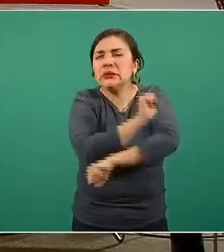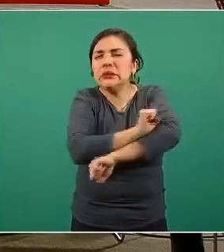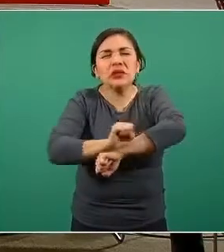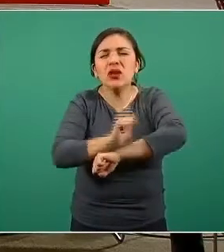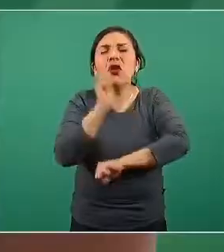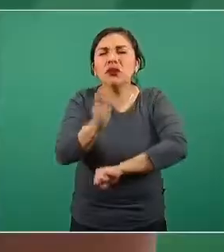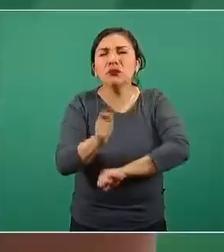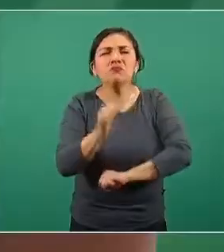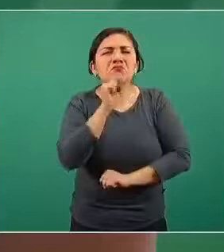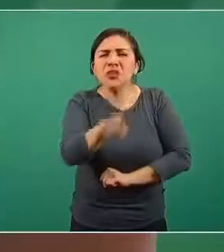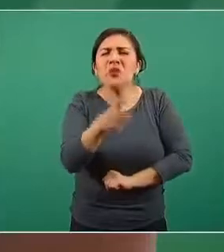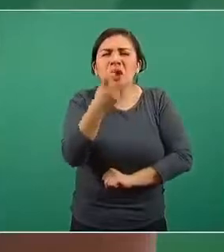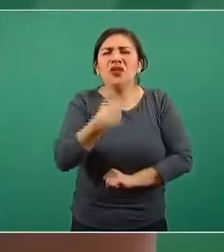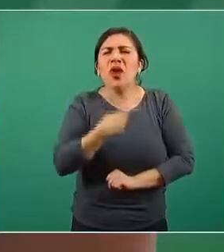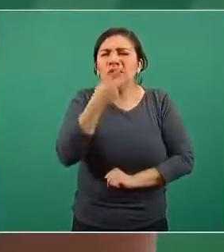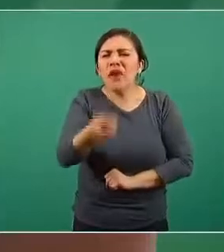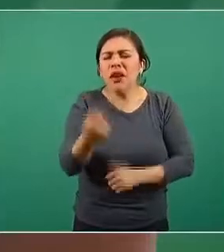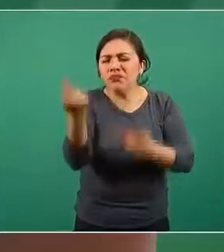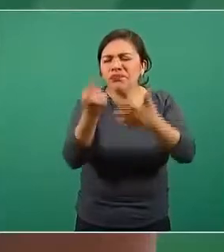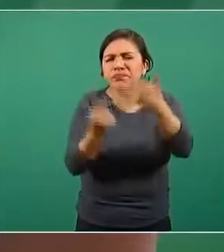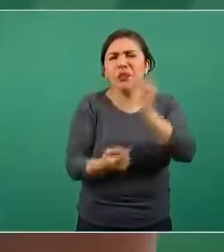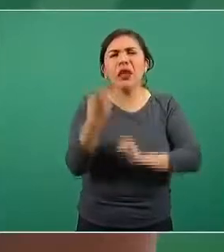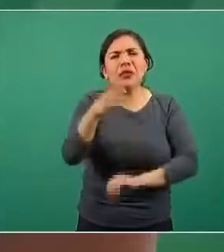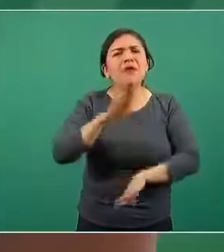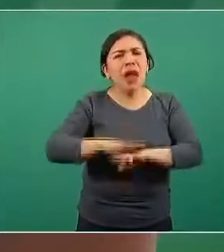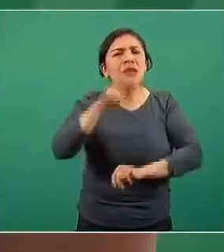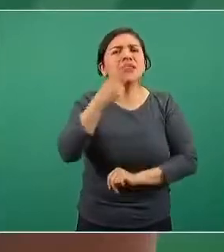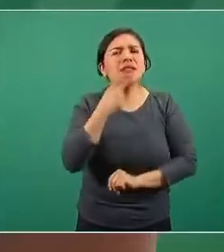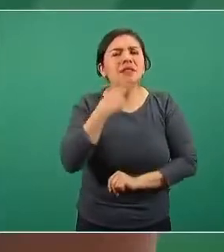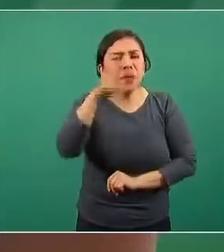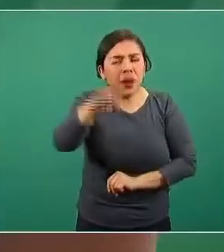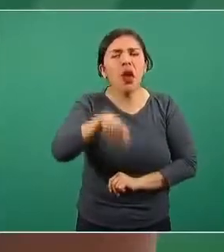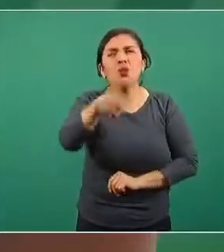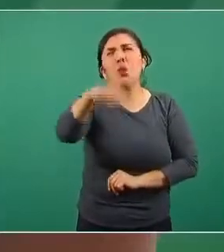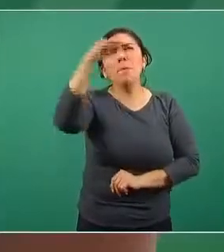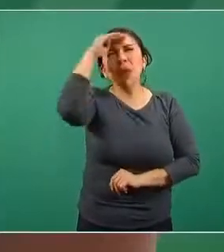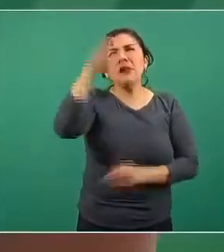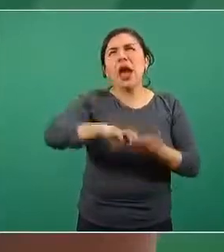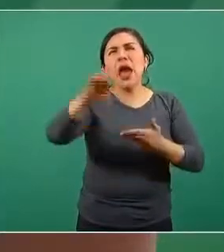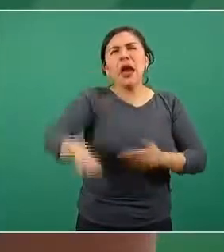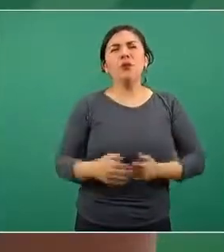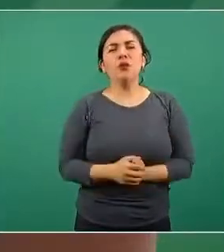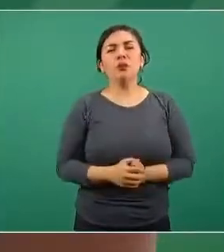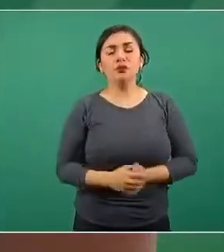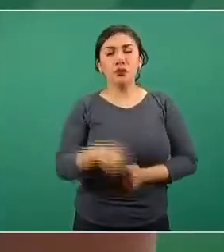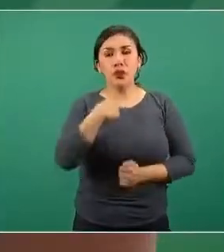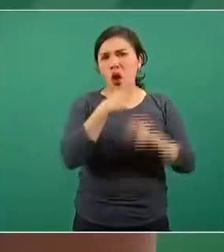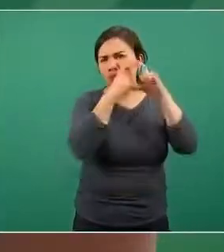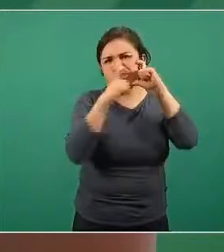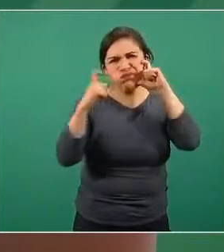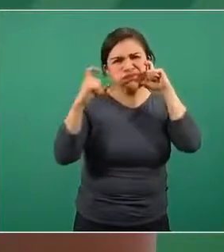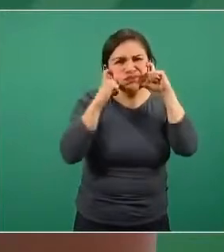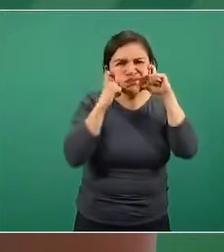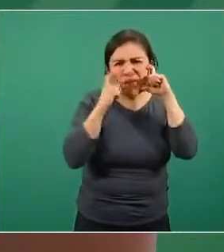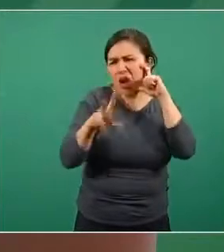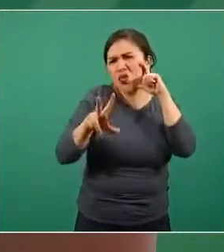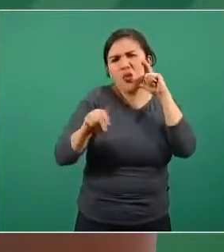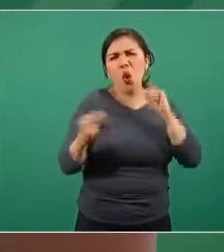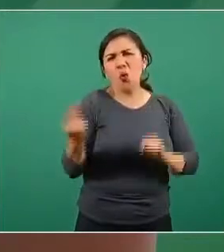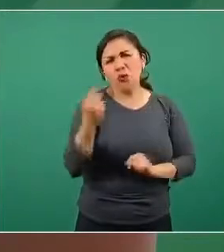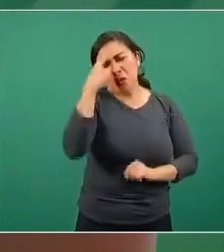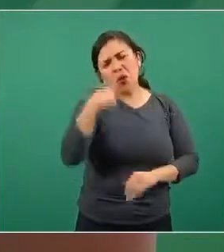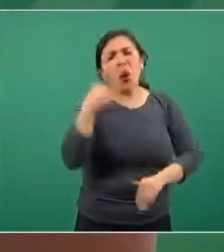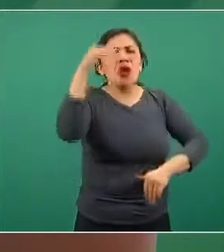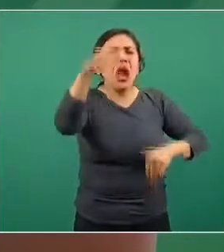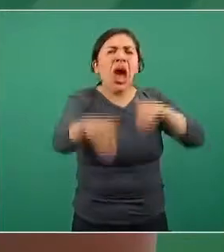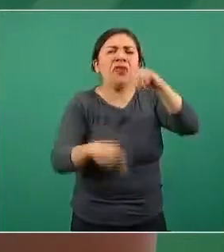sencillas son las más eficientes. Entonces, si pensamos y decimos, bueno, no voy a usar el cubrebocas cuando voy a estar